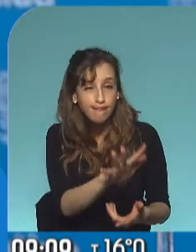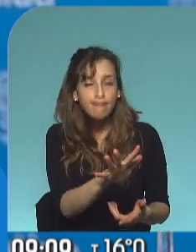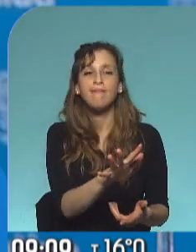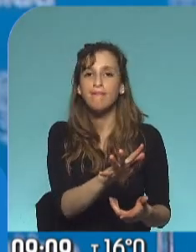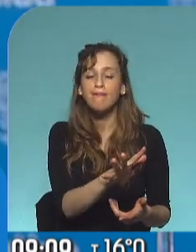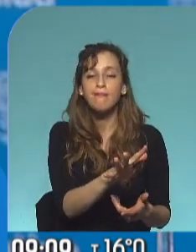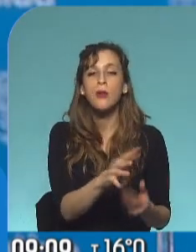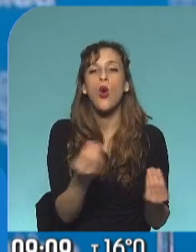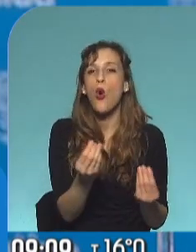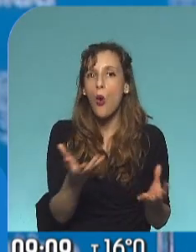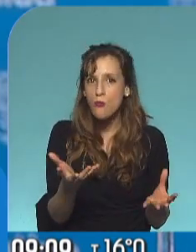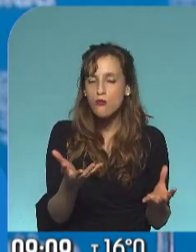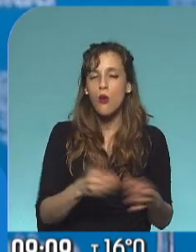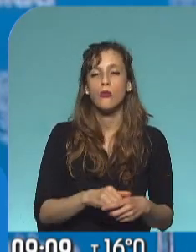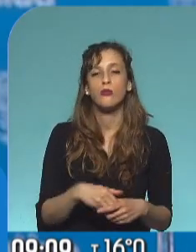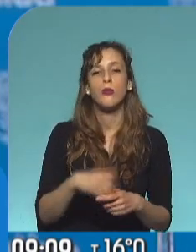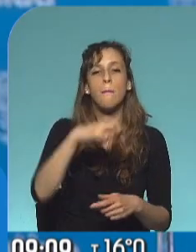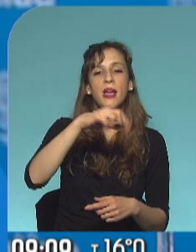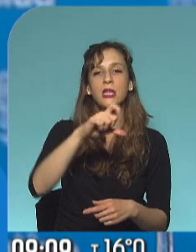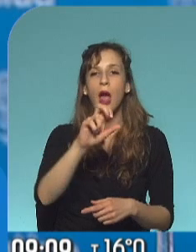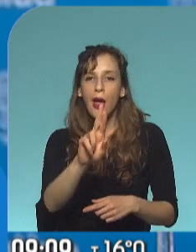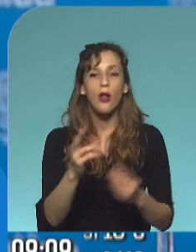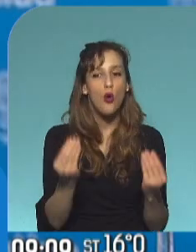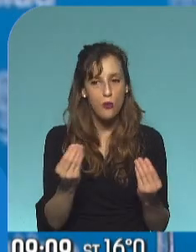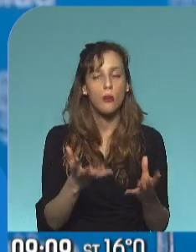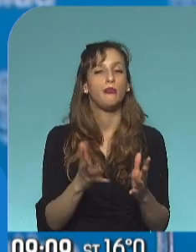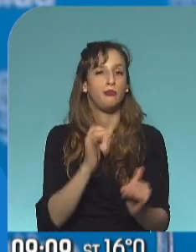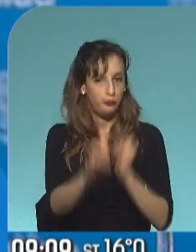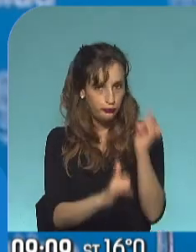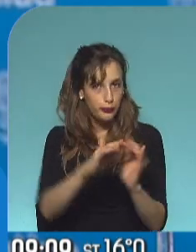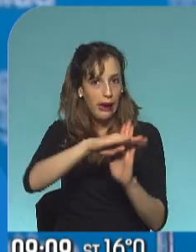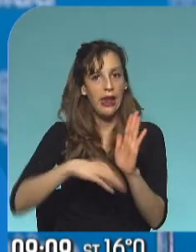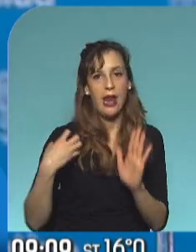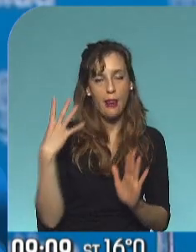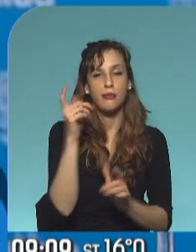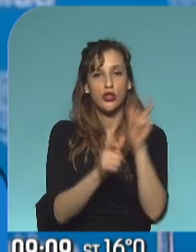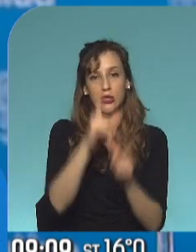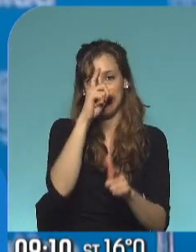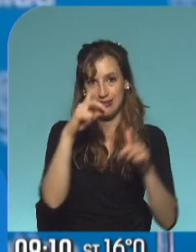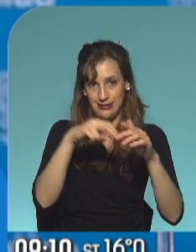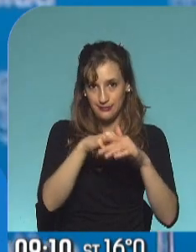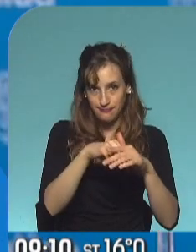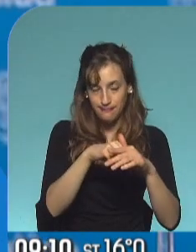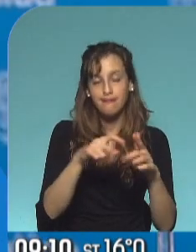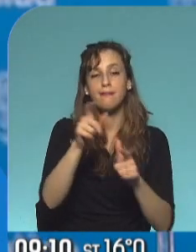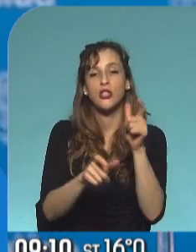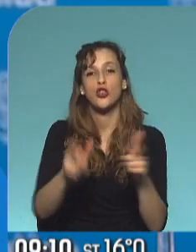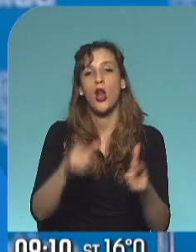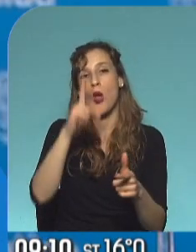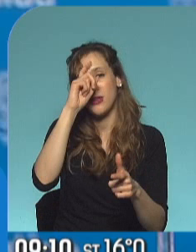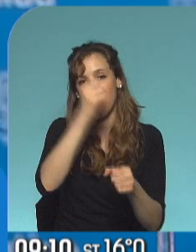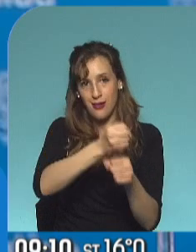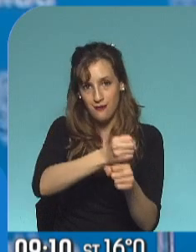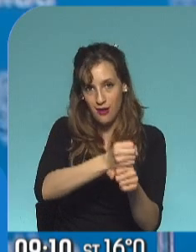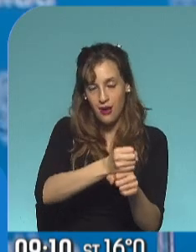la realización de la prueba de pcr los que cumplen criterios de internación los que son trabajadores de salud los que